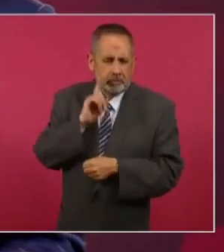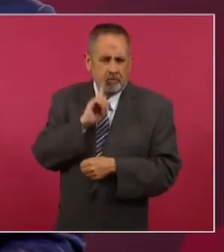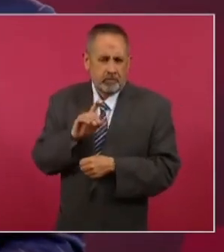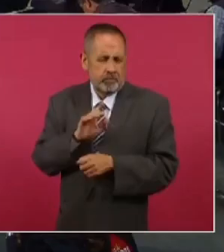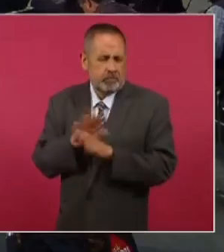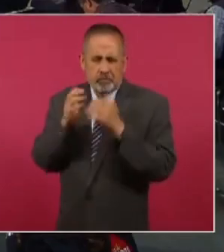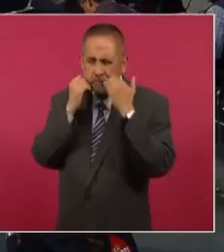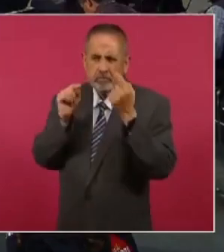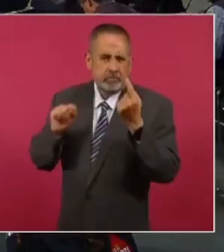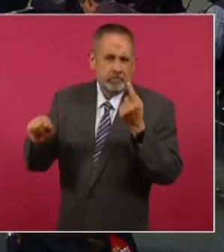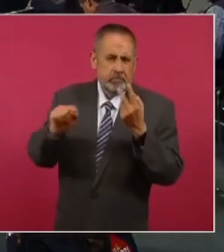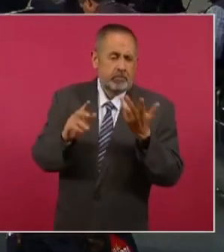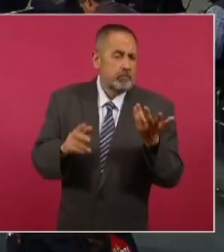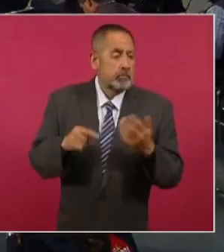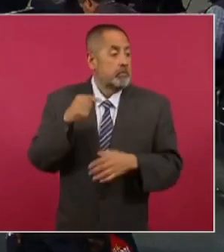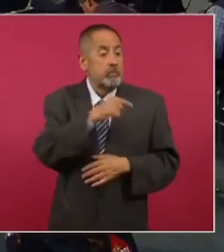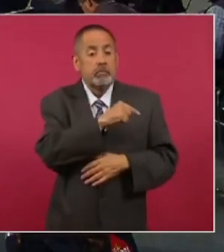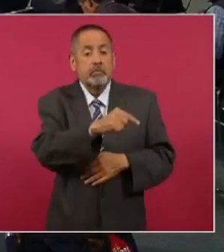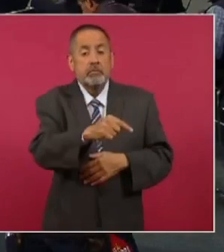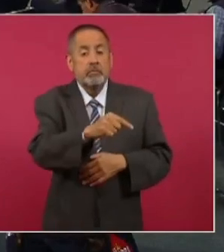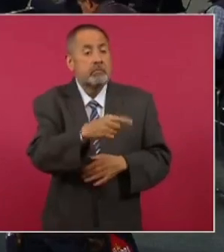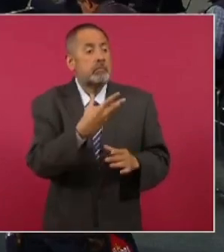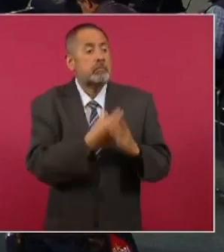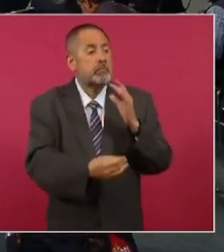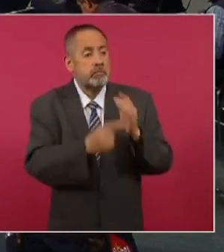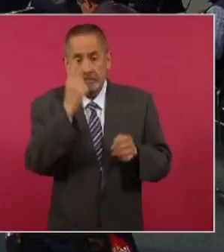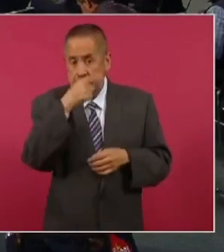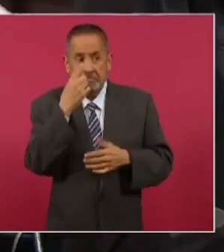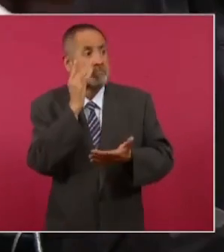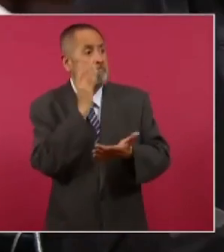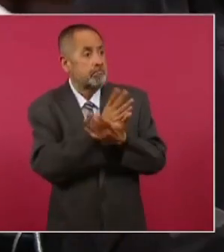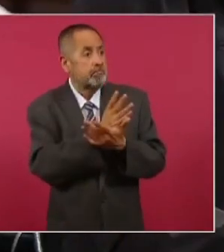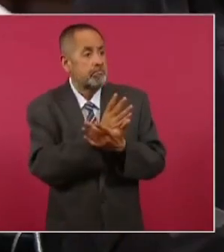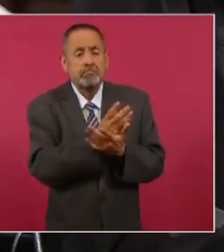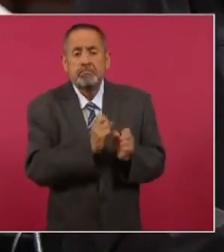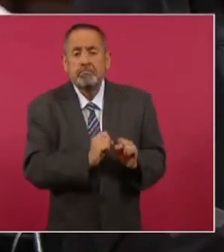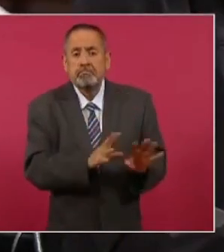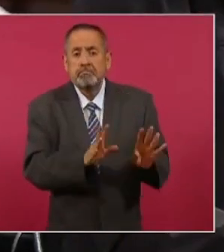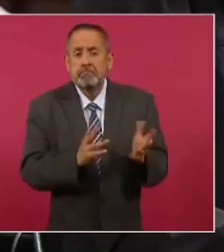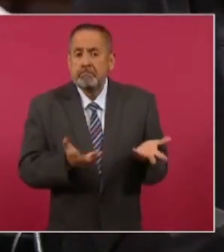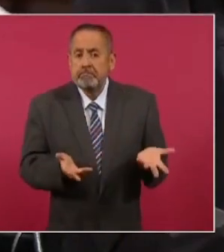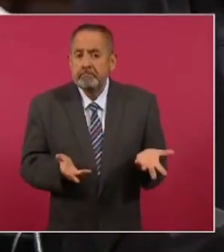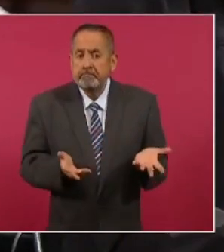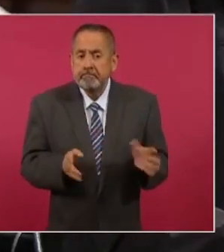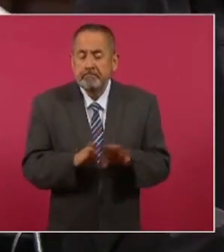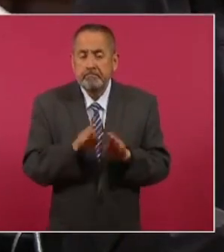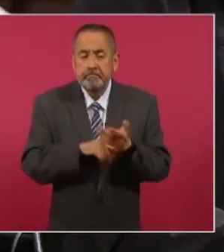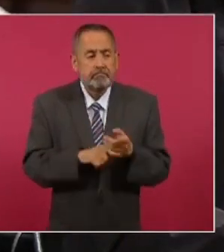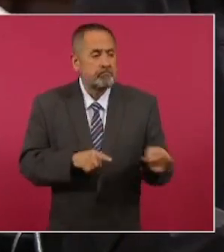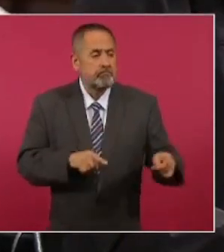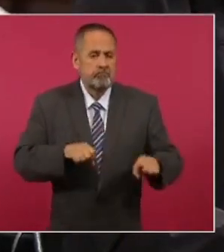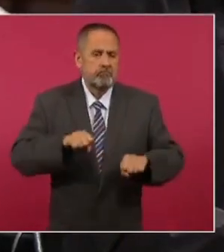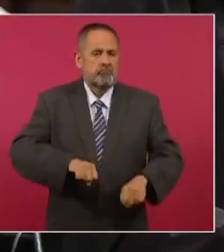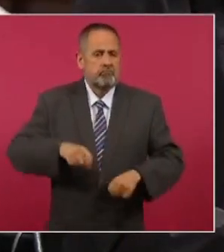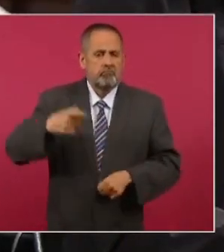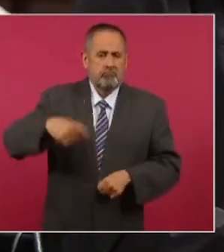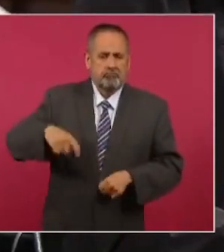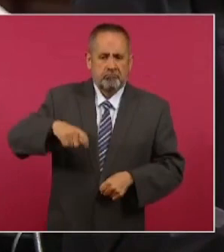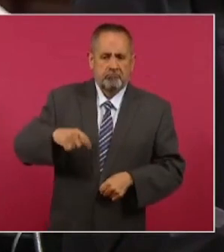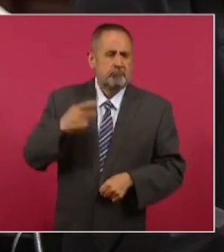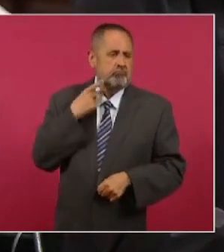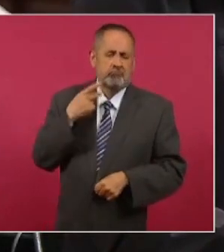cualquier tipo pues los presuntos agresores están identificados y ha podido más el poder político